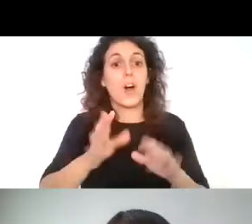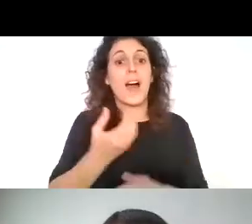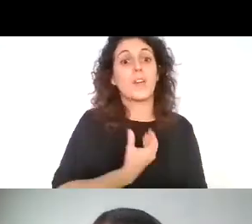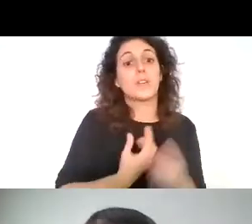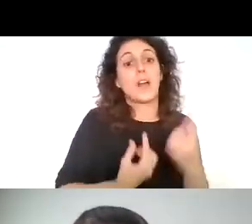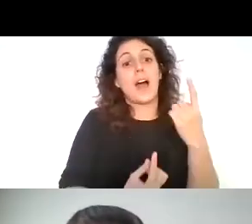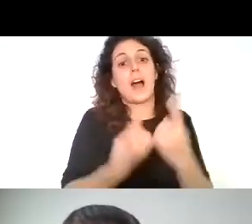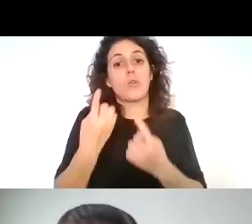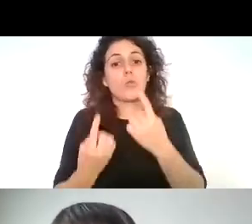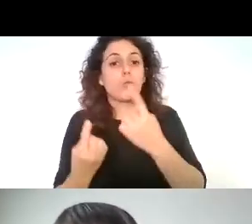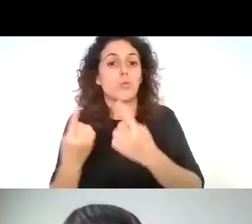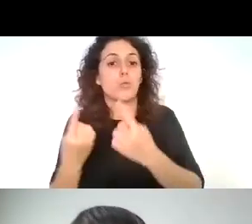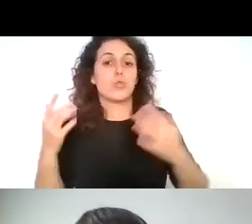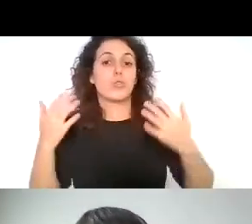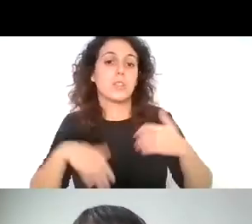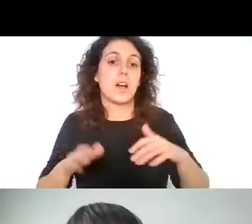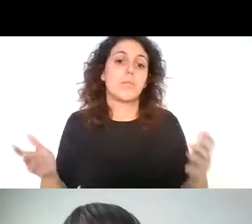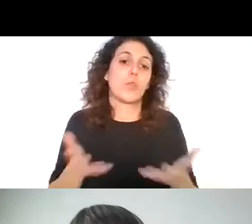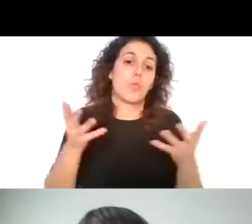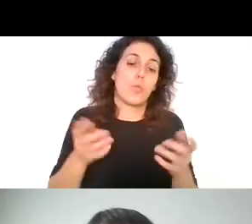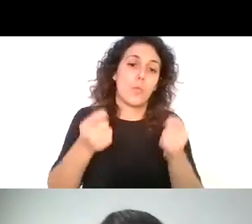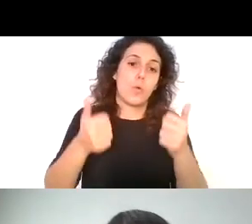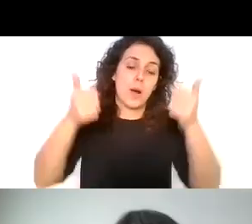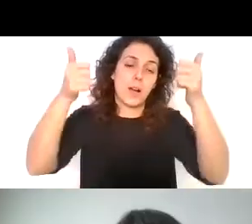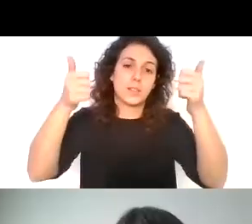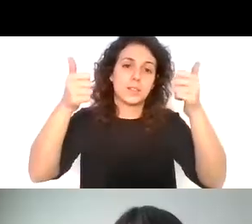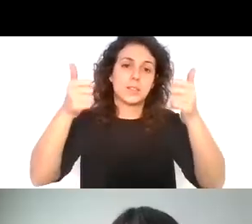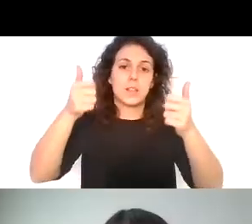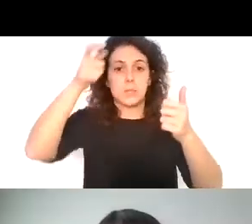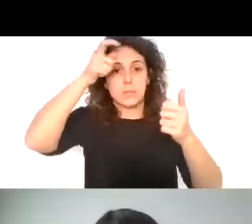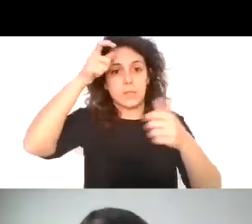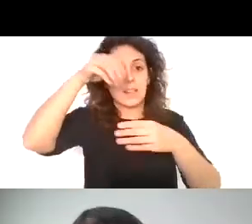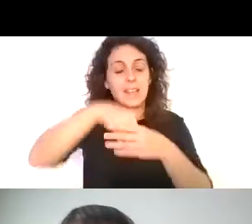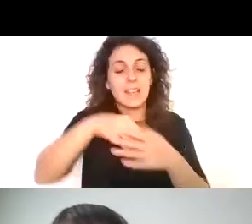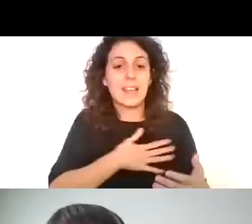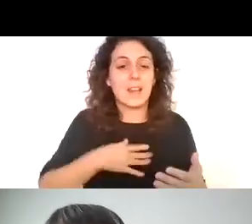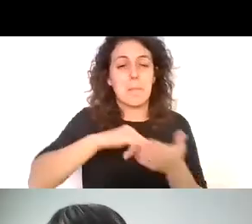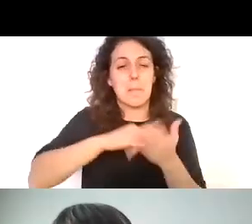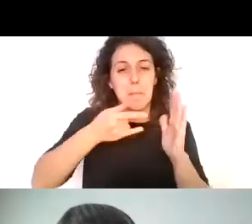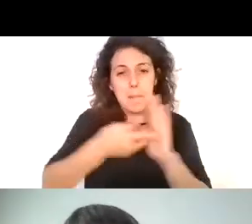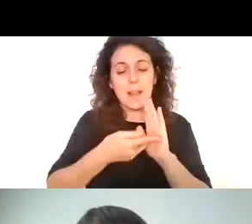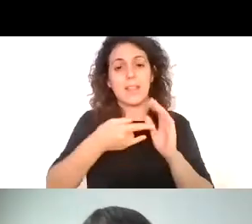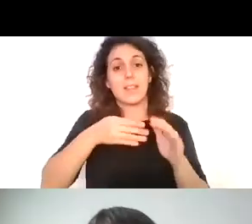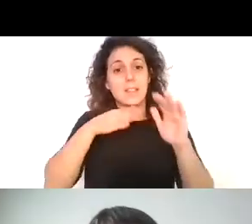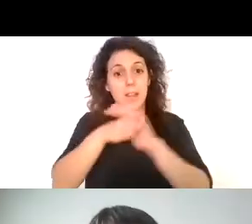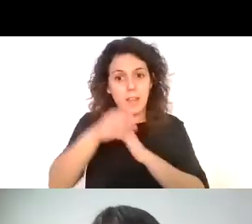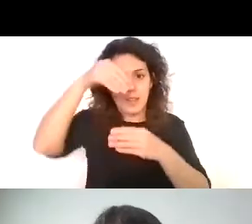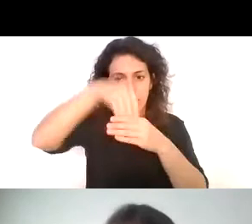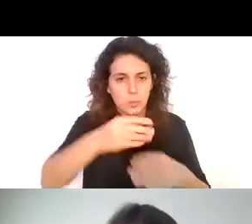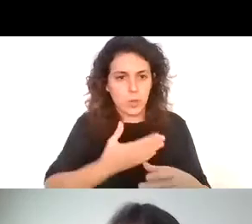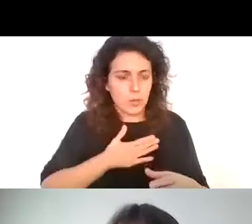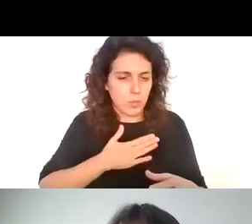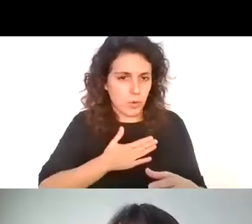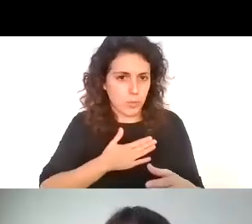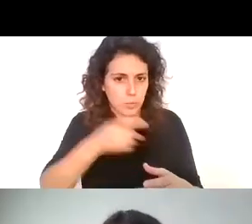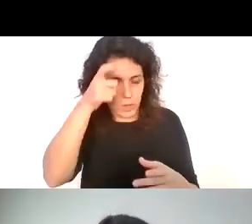que han promovido un poco más en su municipio y quieren implantar el plan de accesibilidad un poco más en su municipio. Y por lo tanto, desde aquí les